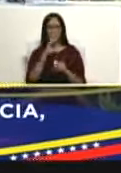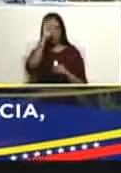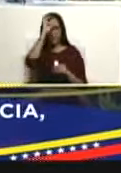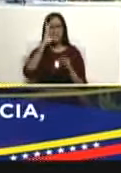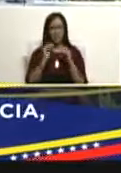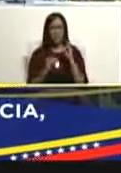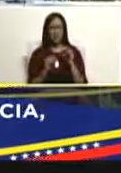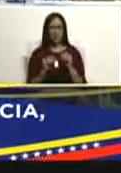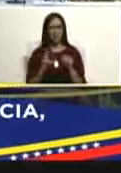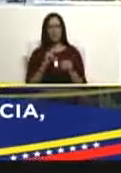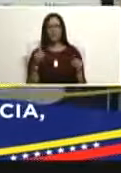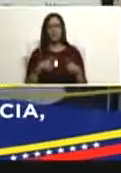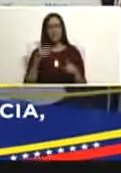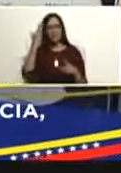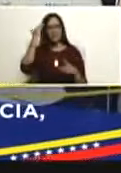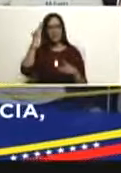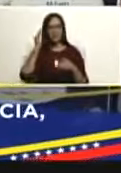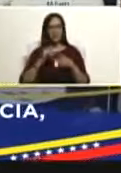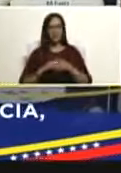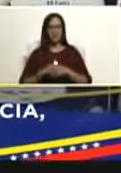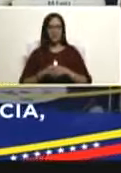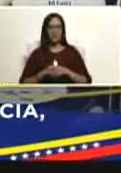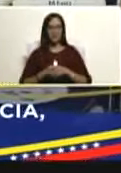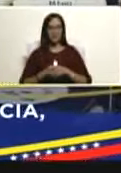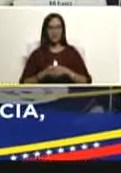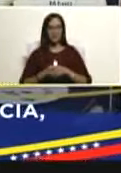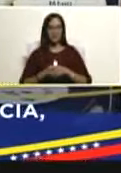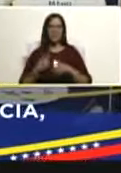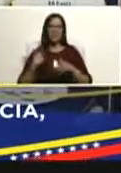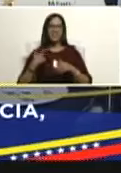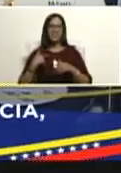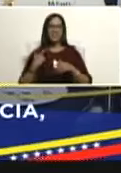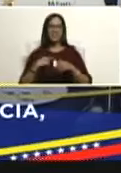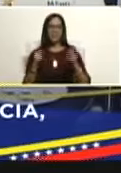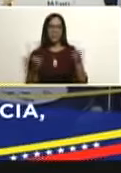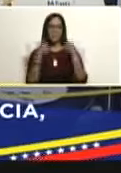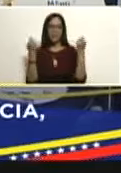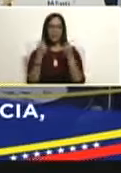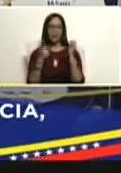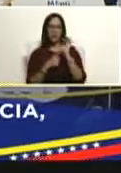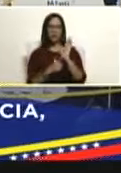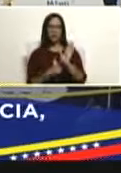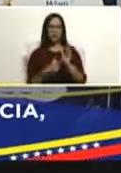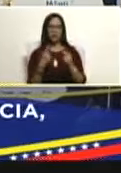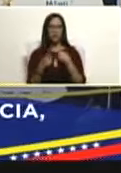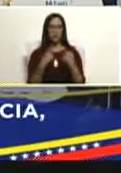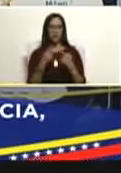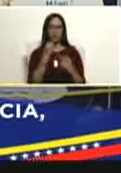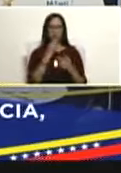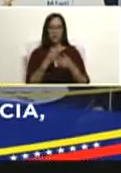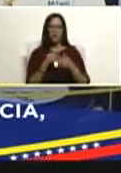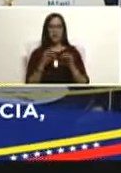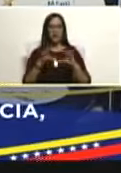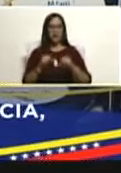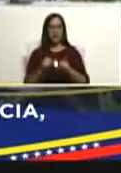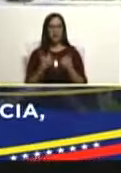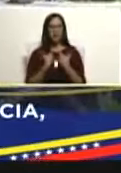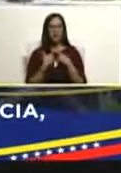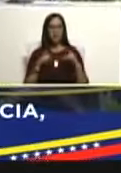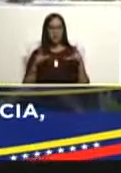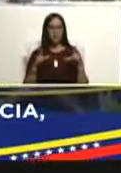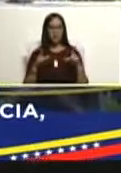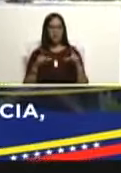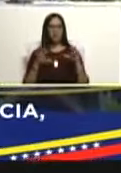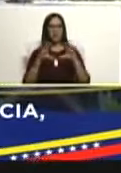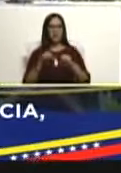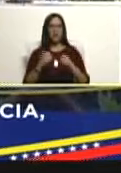No se esfuercen en saber tampoco. Tendría que tener el periódico aquí, pero es una cosa extraordinaria. Agarrar un libro.